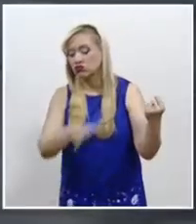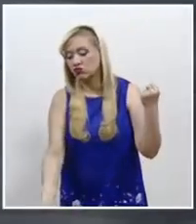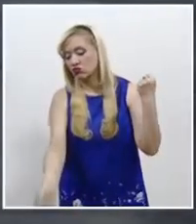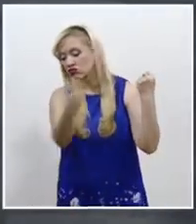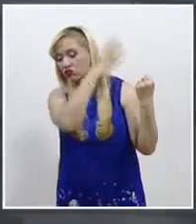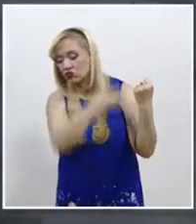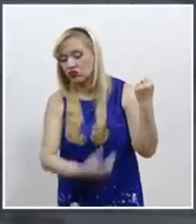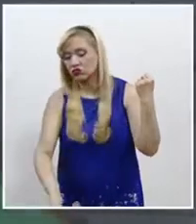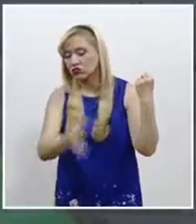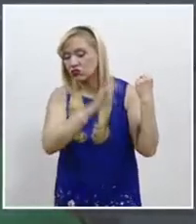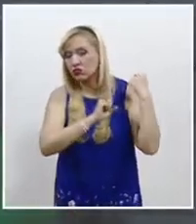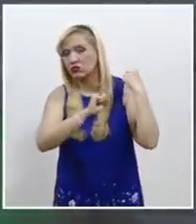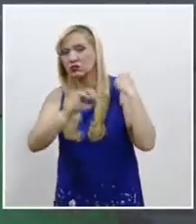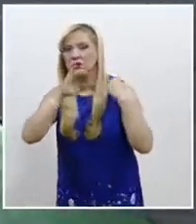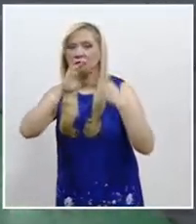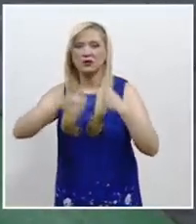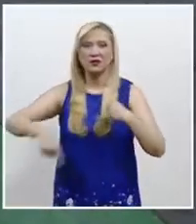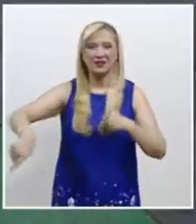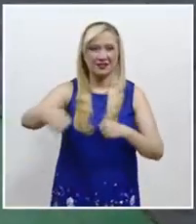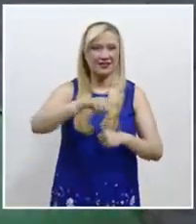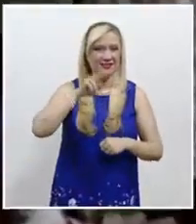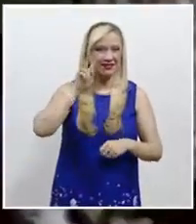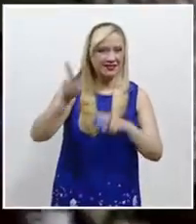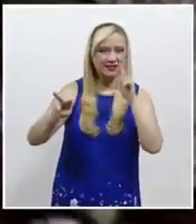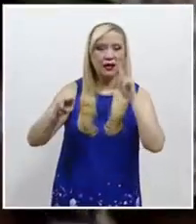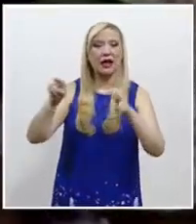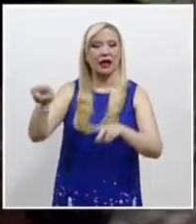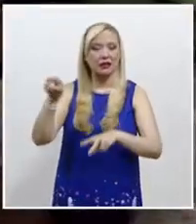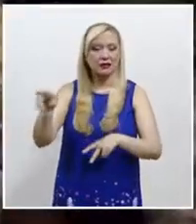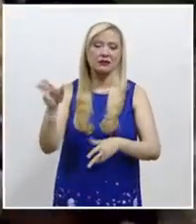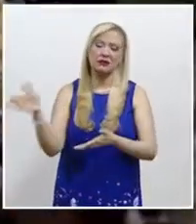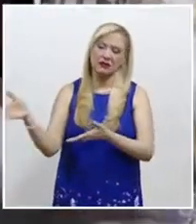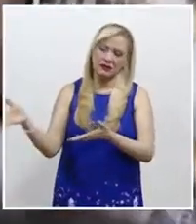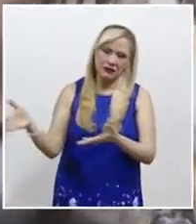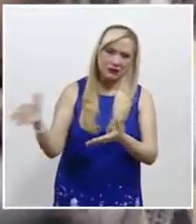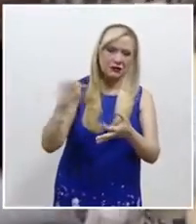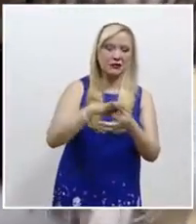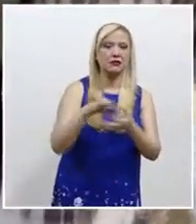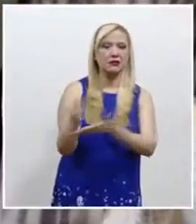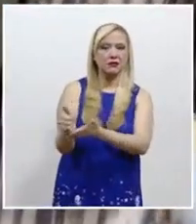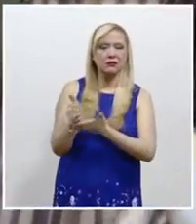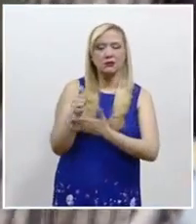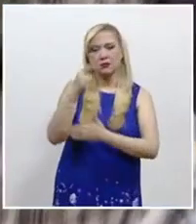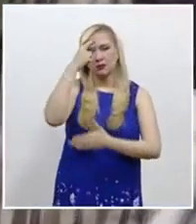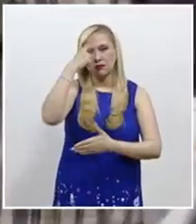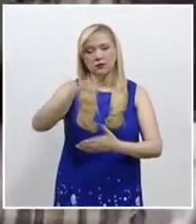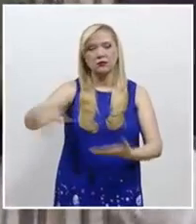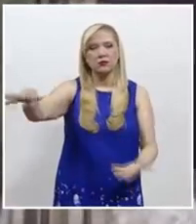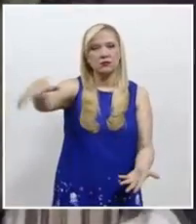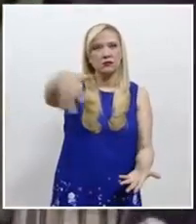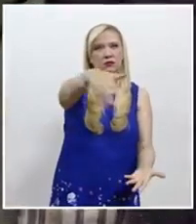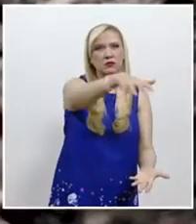a esquemas de empleo formal es uno de los objetivos con visión de justicia social que contempla la